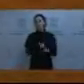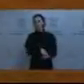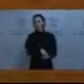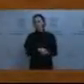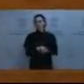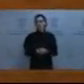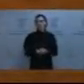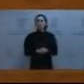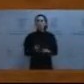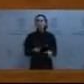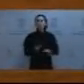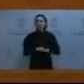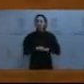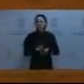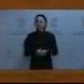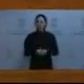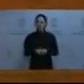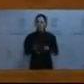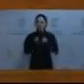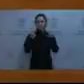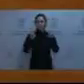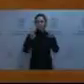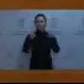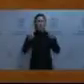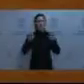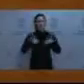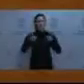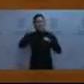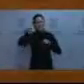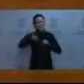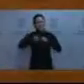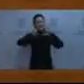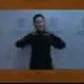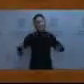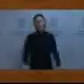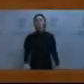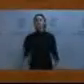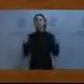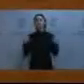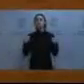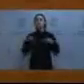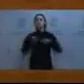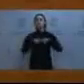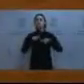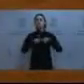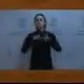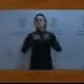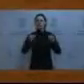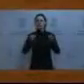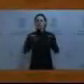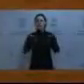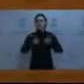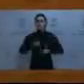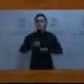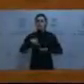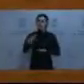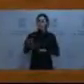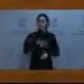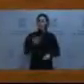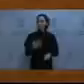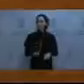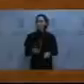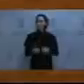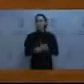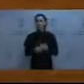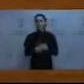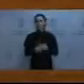¿Por qué? Porque es un tema que está clarísimo que las competencias son del Principado El convenio se podrá hacer a posteriori, se podrá hacer